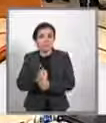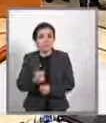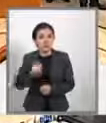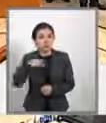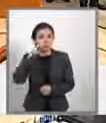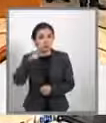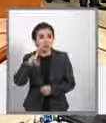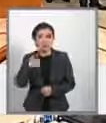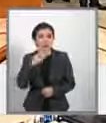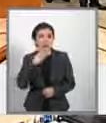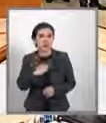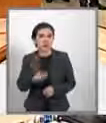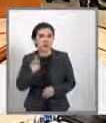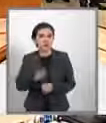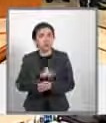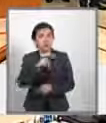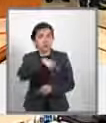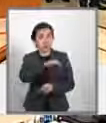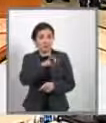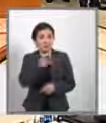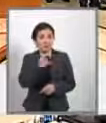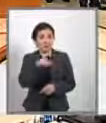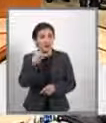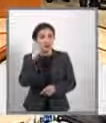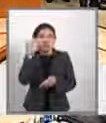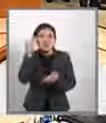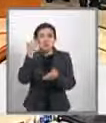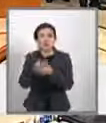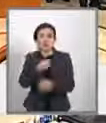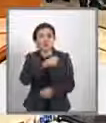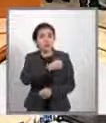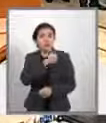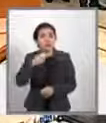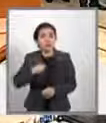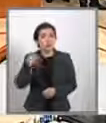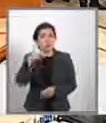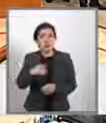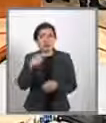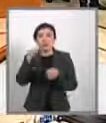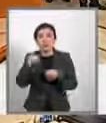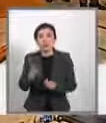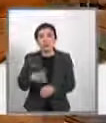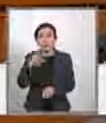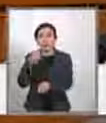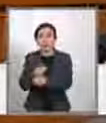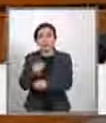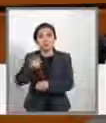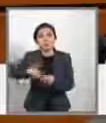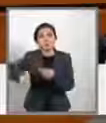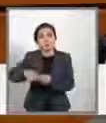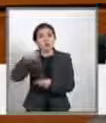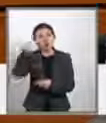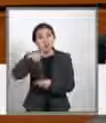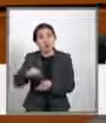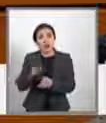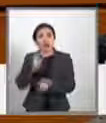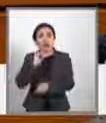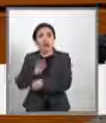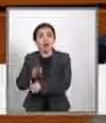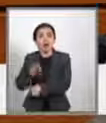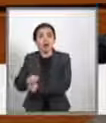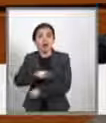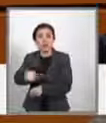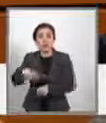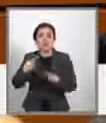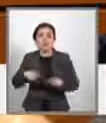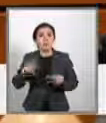parecer no es correcto, ya que la Fiscalía debería de exigir y garantizar la reparación del daño a favor del ofendido o